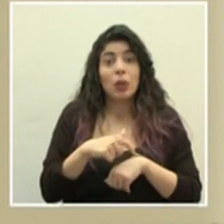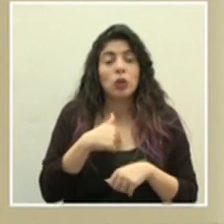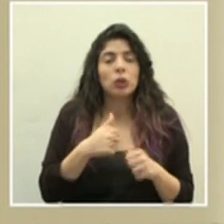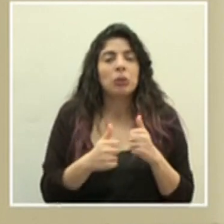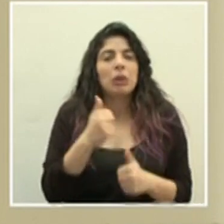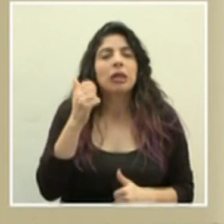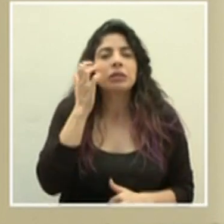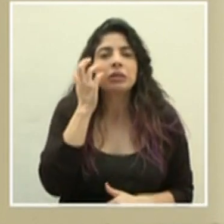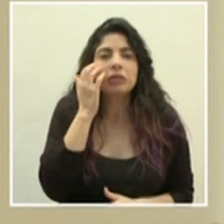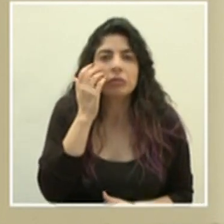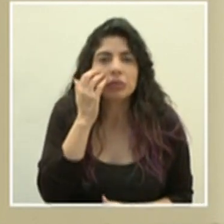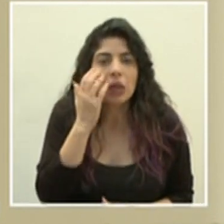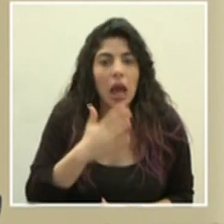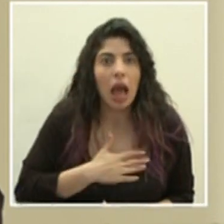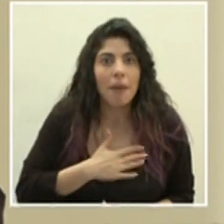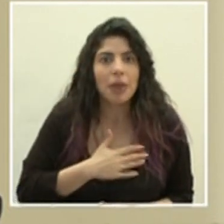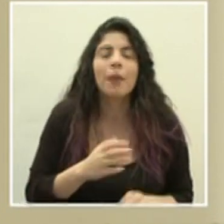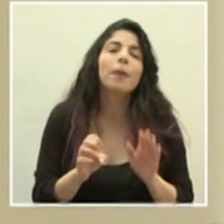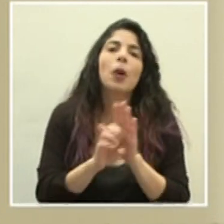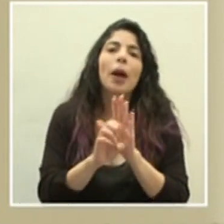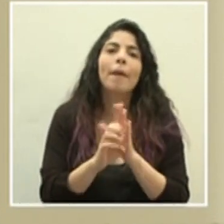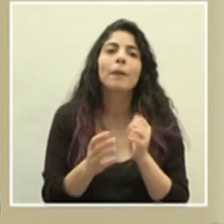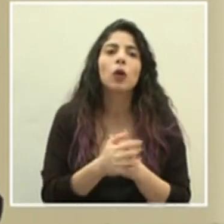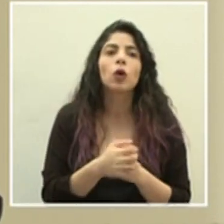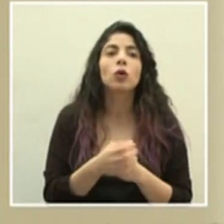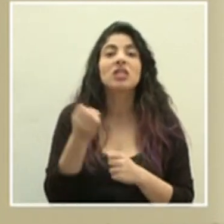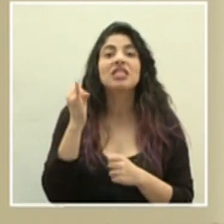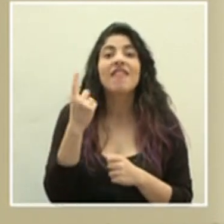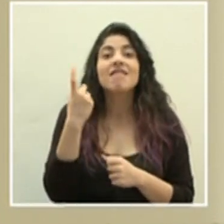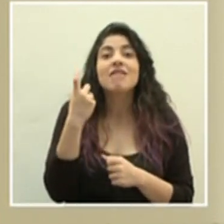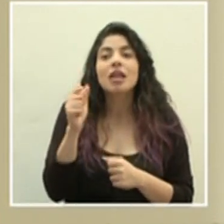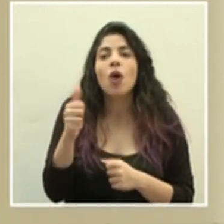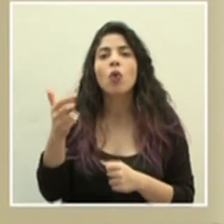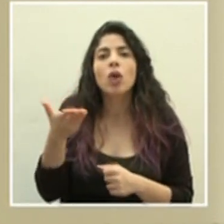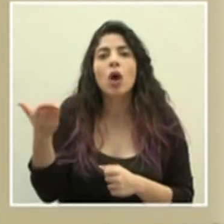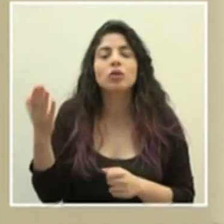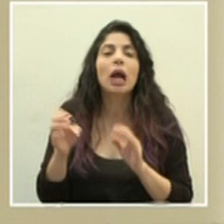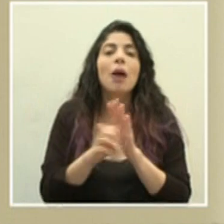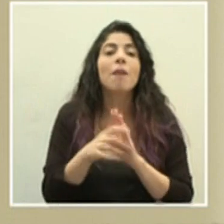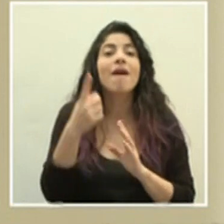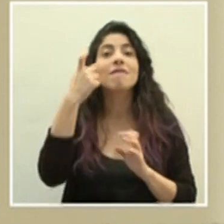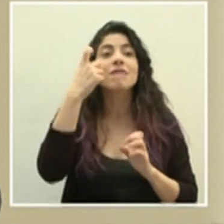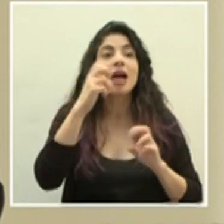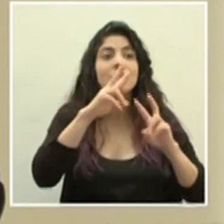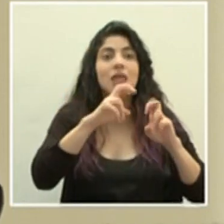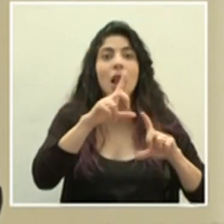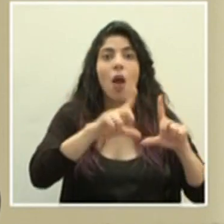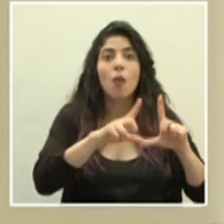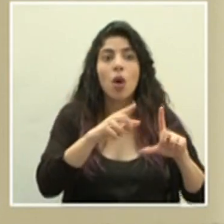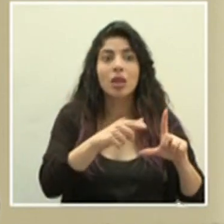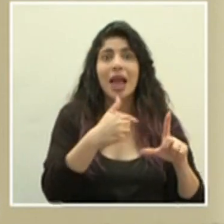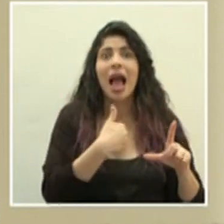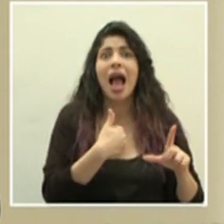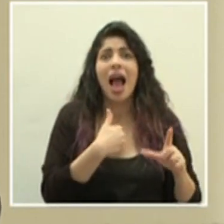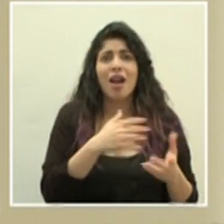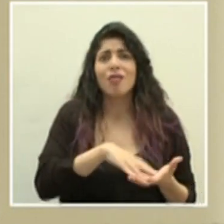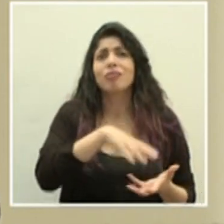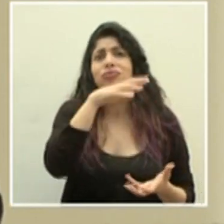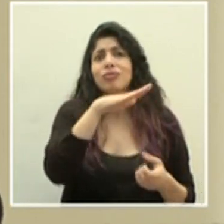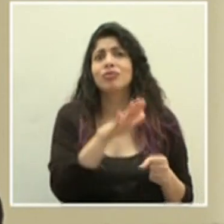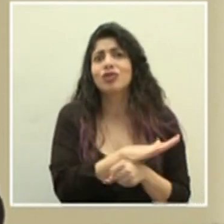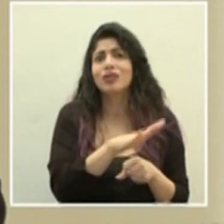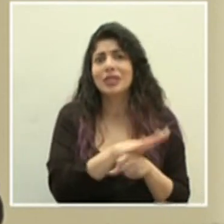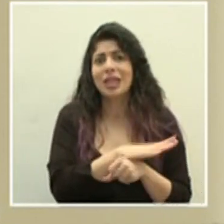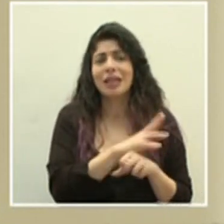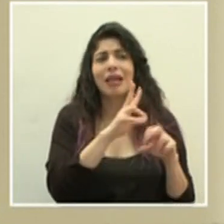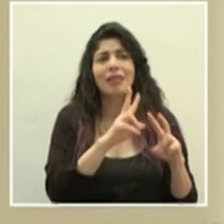preocuparía eventualmente a mí, por ejemplo, falta de otras cosas, como por ejemplo pruebas que no tenemos. Tenemos una excelente cantidad de pruebas para